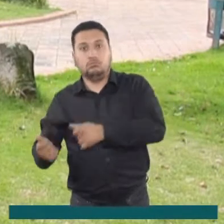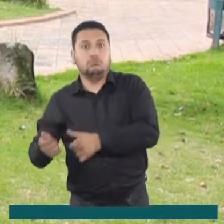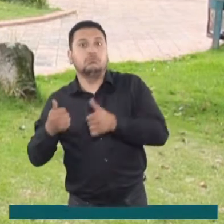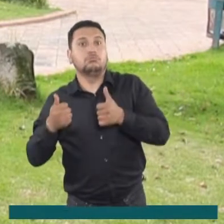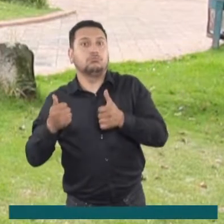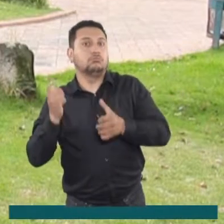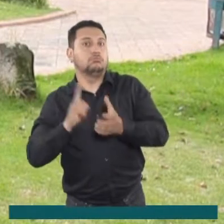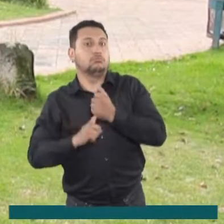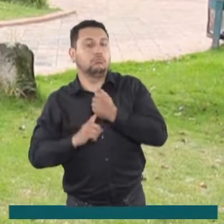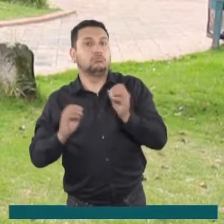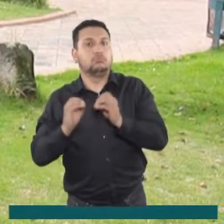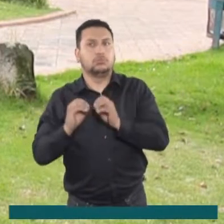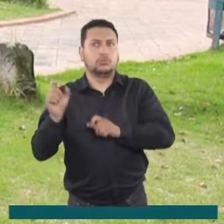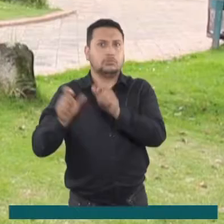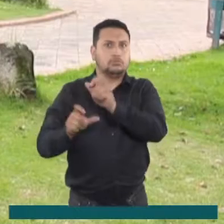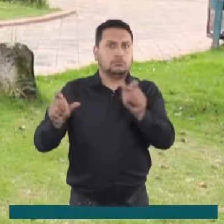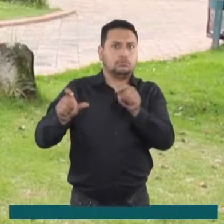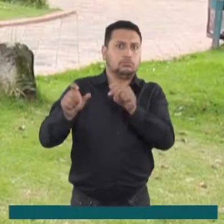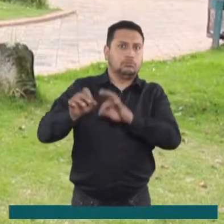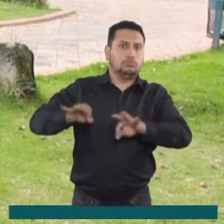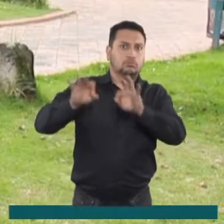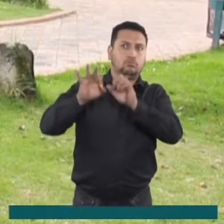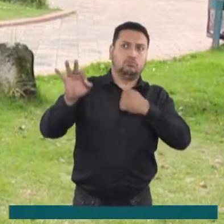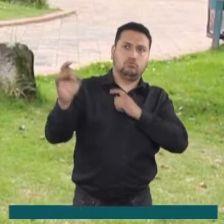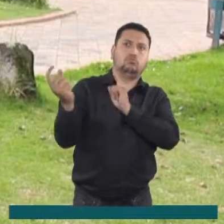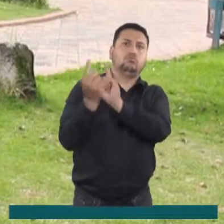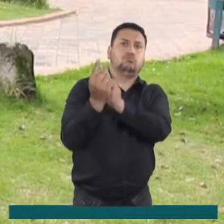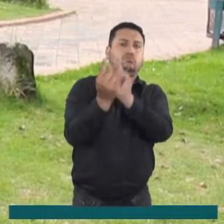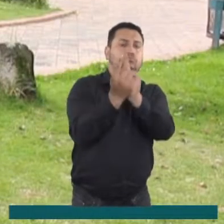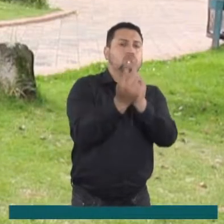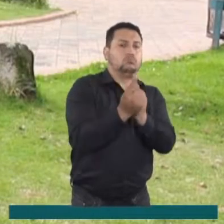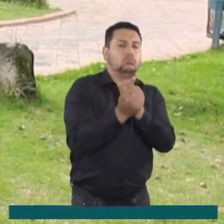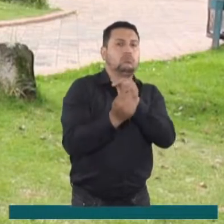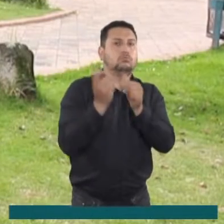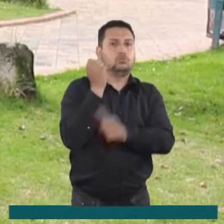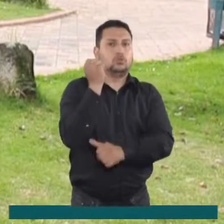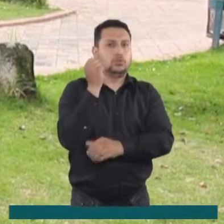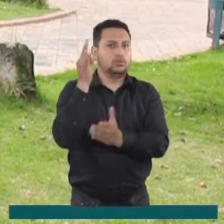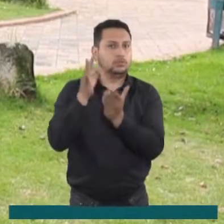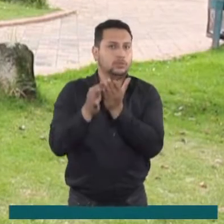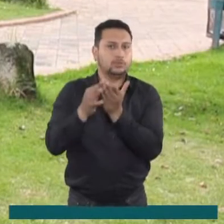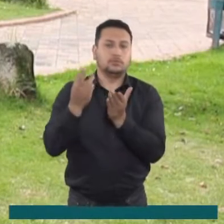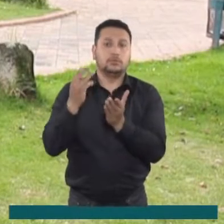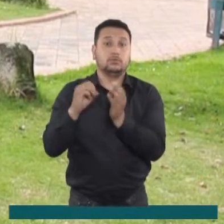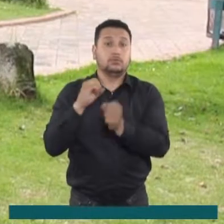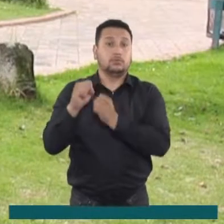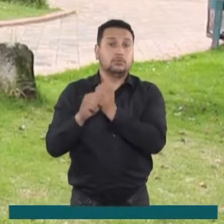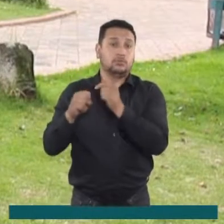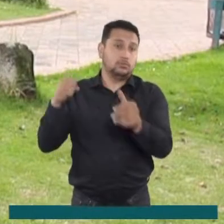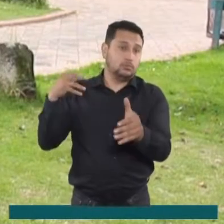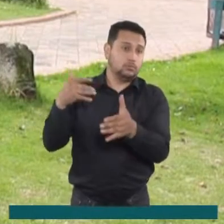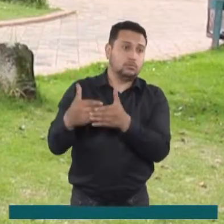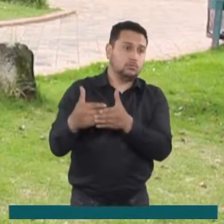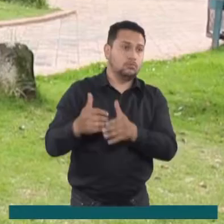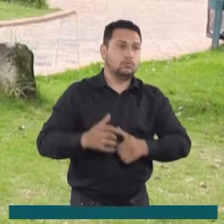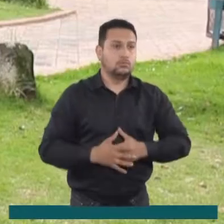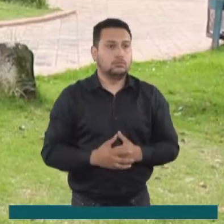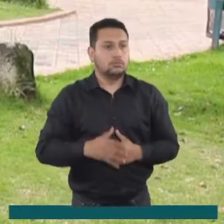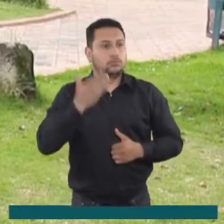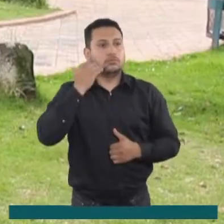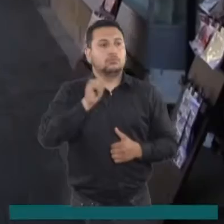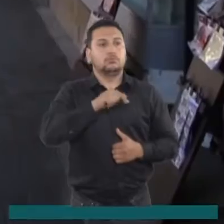que ha logrado sacar adelante con él a sus hijos. Además, ha conocido a las más importantes personalidades de la capital boyacense de las